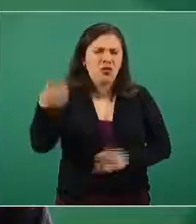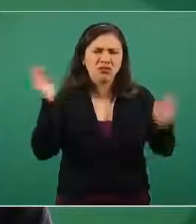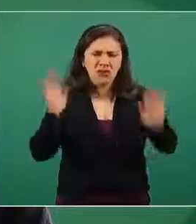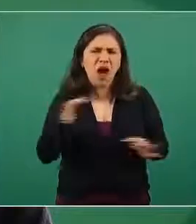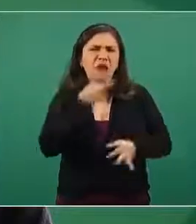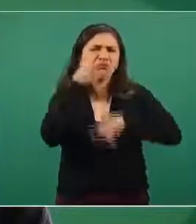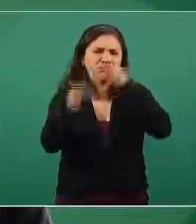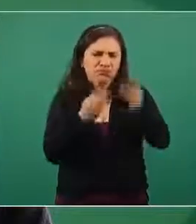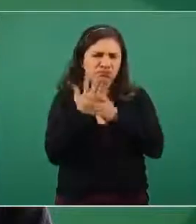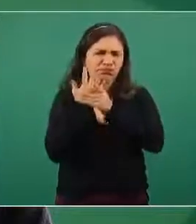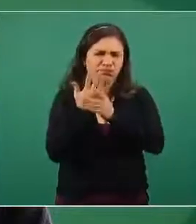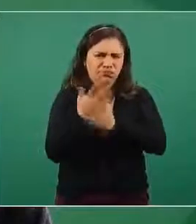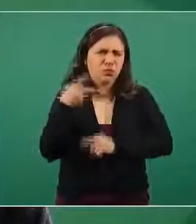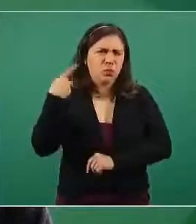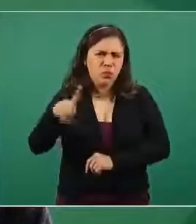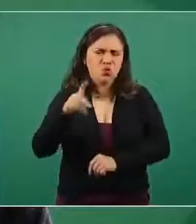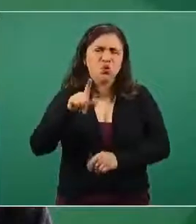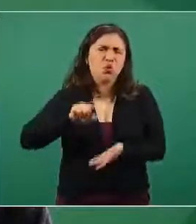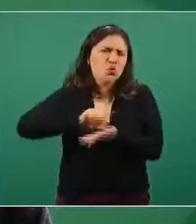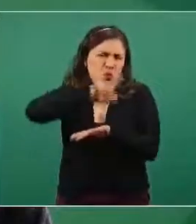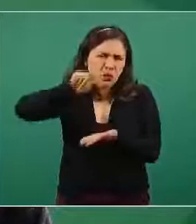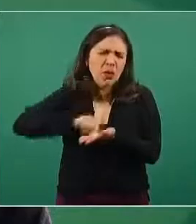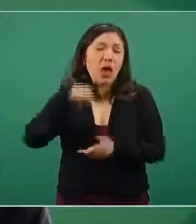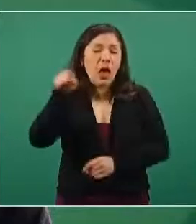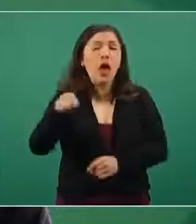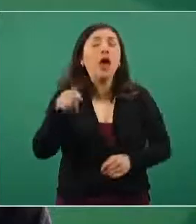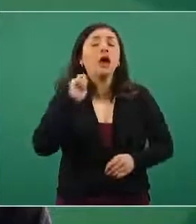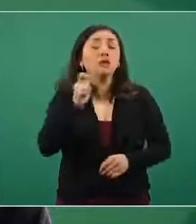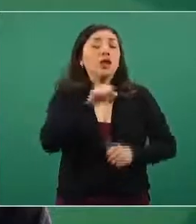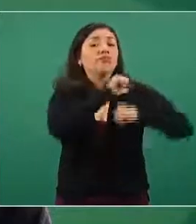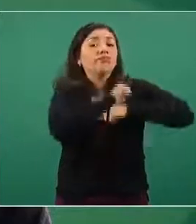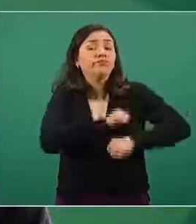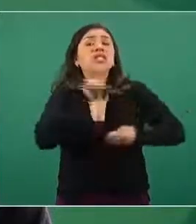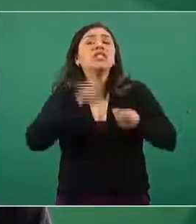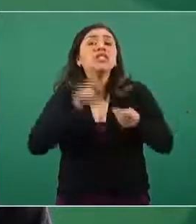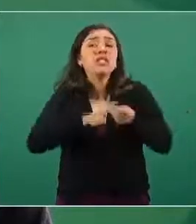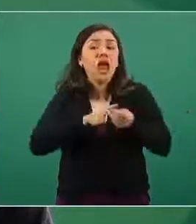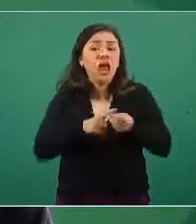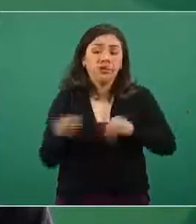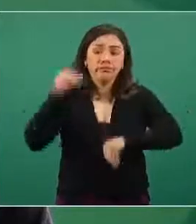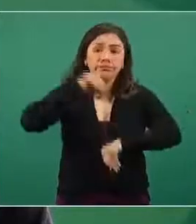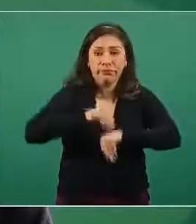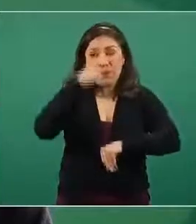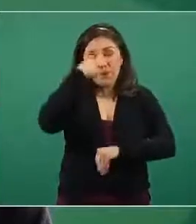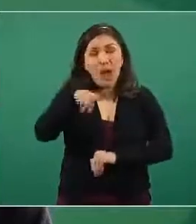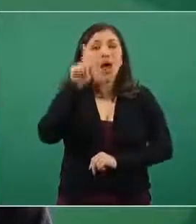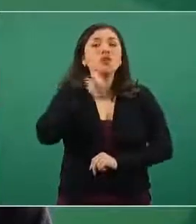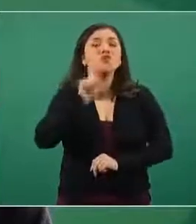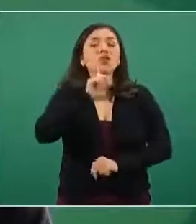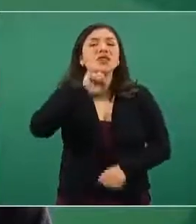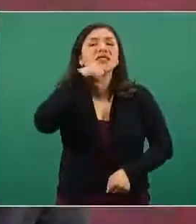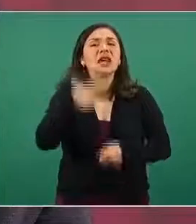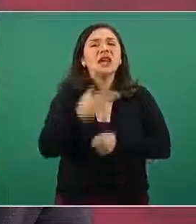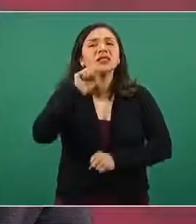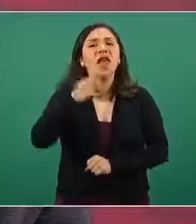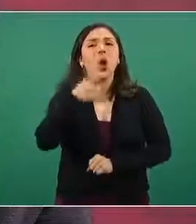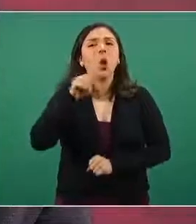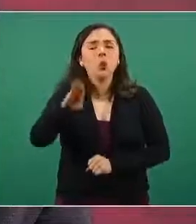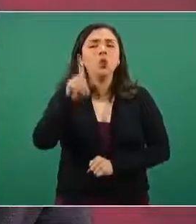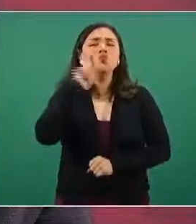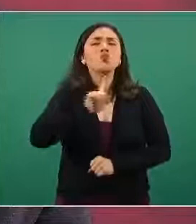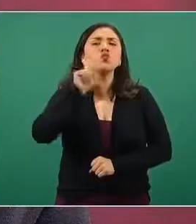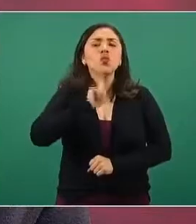en su cuenta oficial, van a estar a cargo en los siguientes días de nuestra secretaria de Gobernación, la